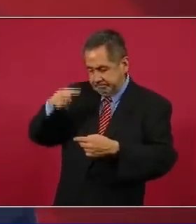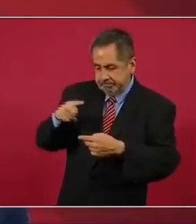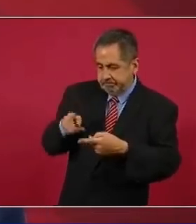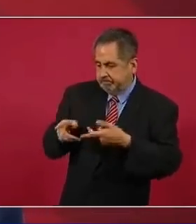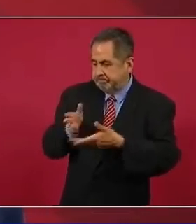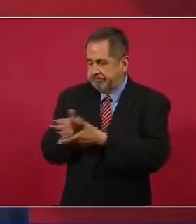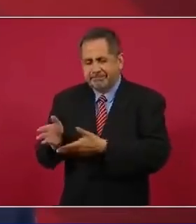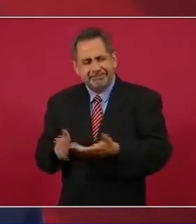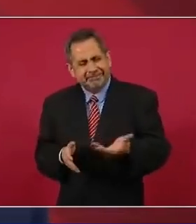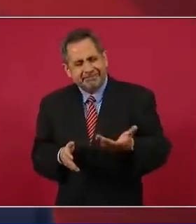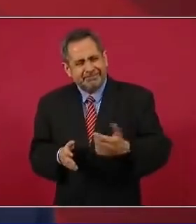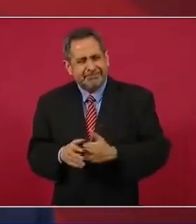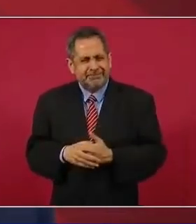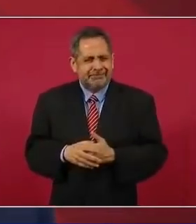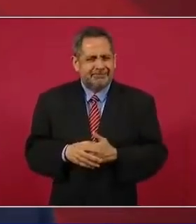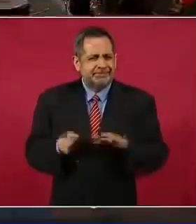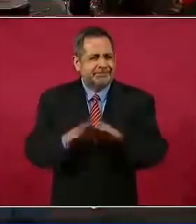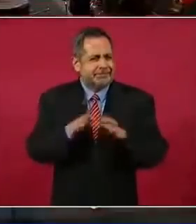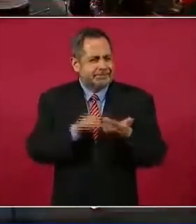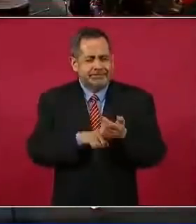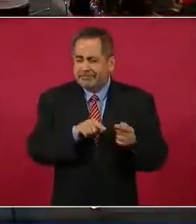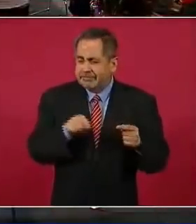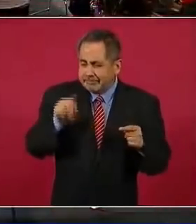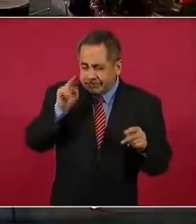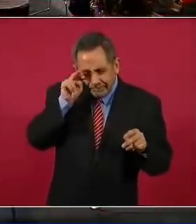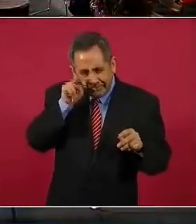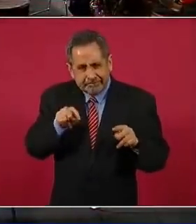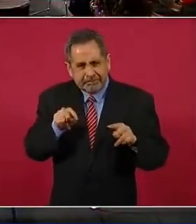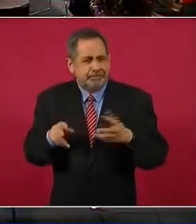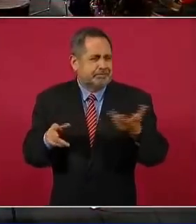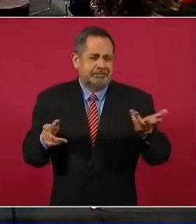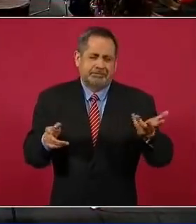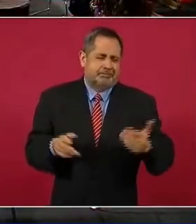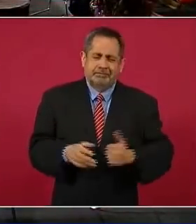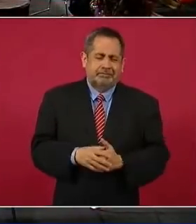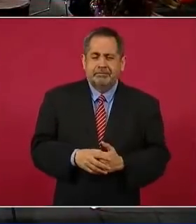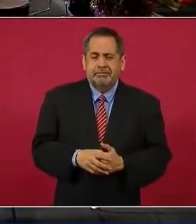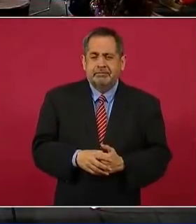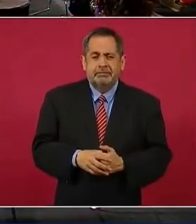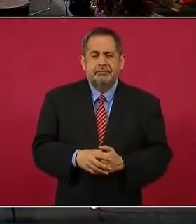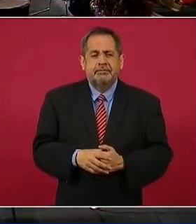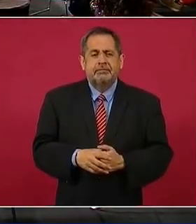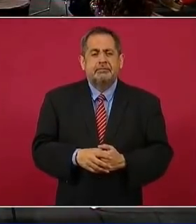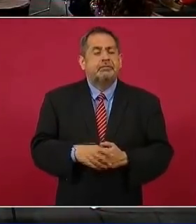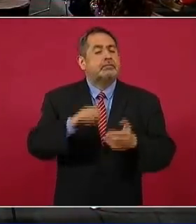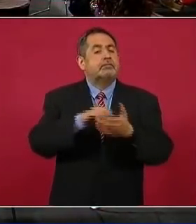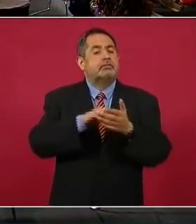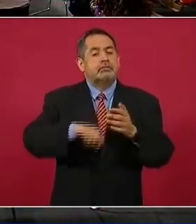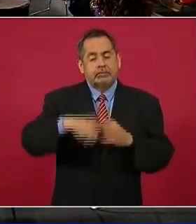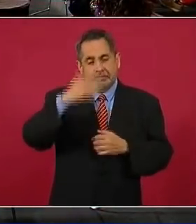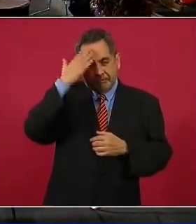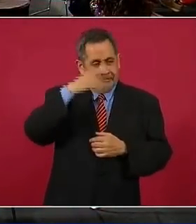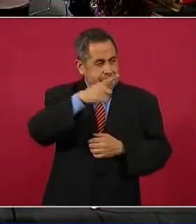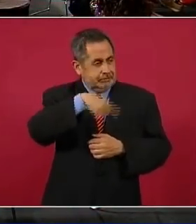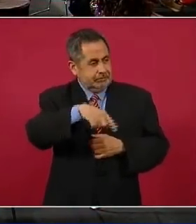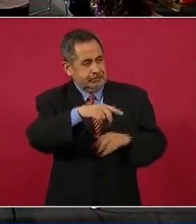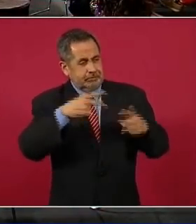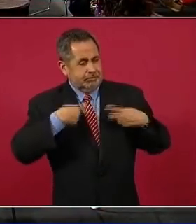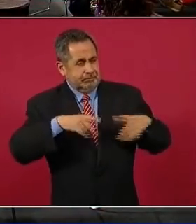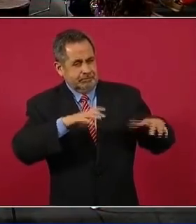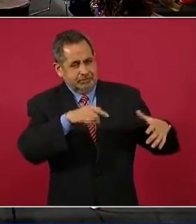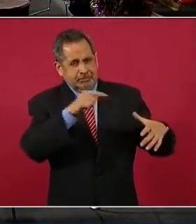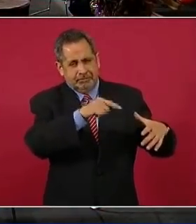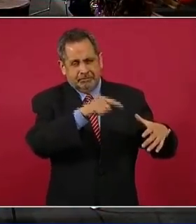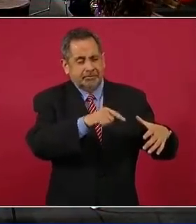en los cables de Wikileaks, que por ejemplo, toda esa gente,